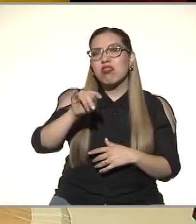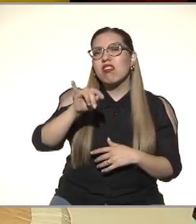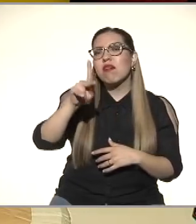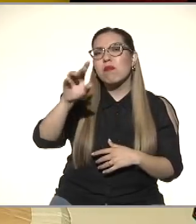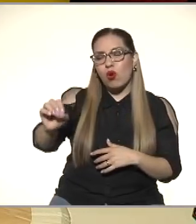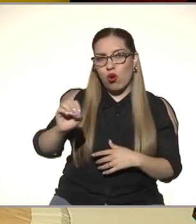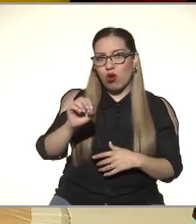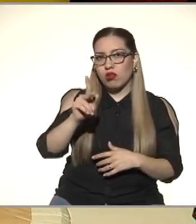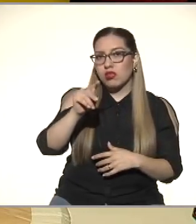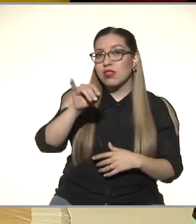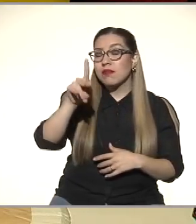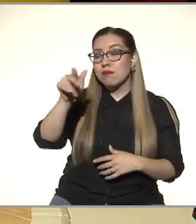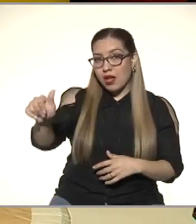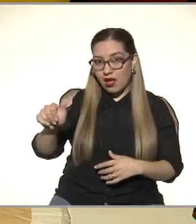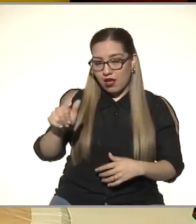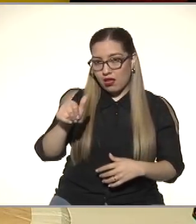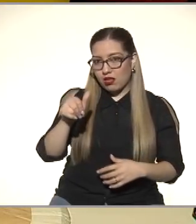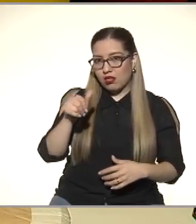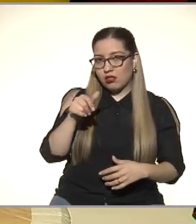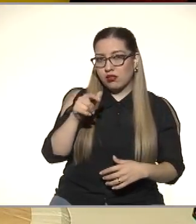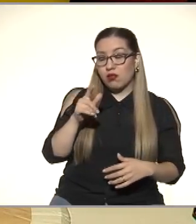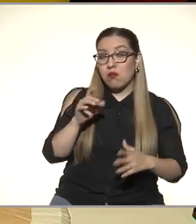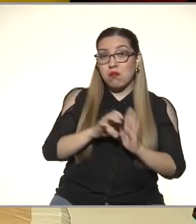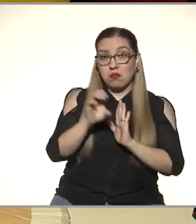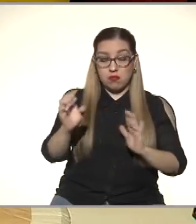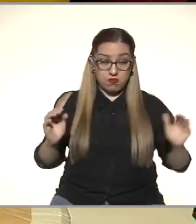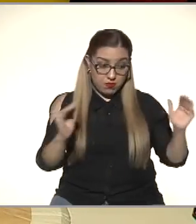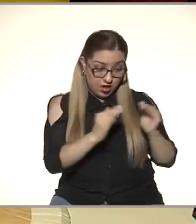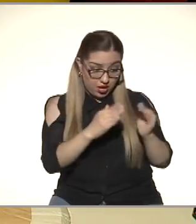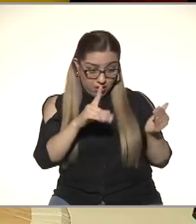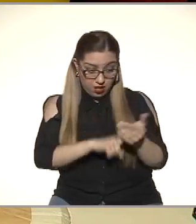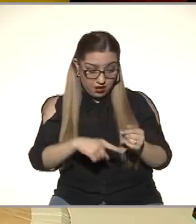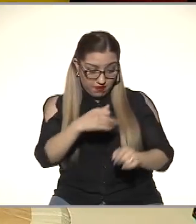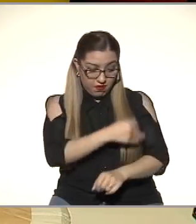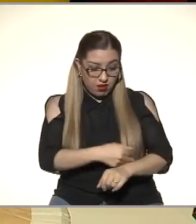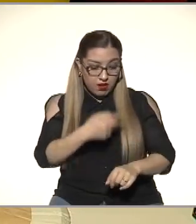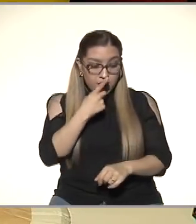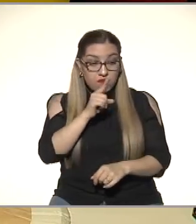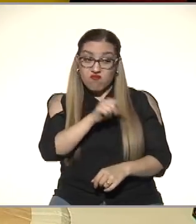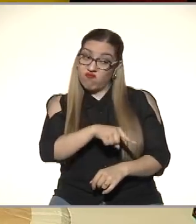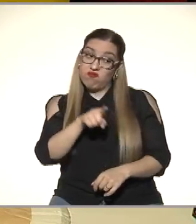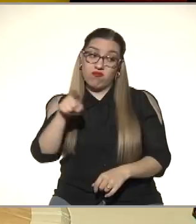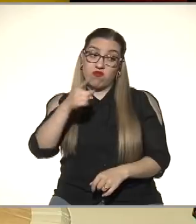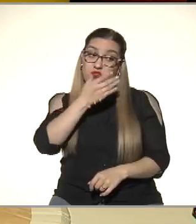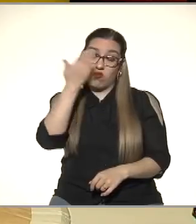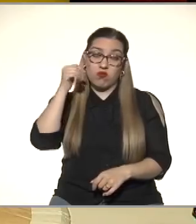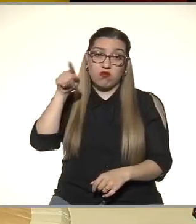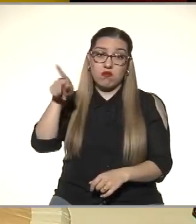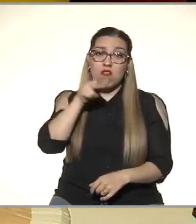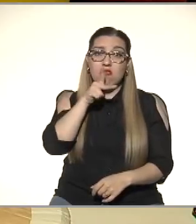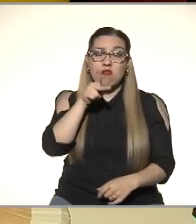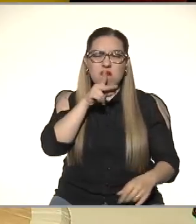Debes de enterarte de lo que es tu padre, por ejemplo, ¿no? ¿Qué palabras usamos para la infidelidad, para el